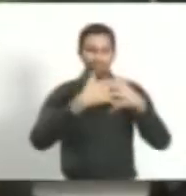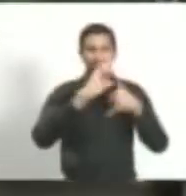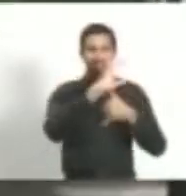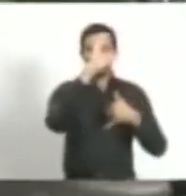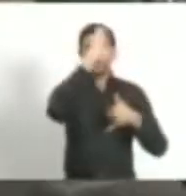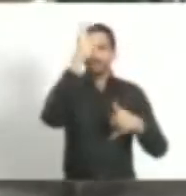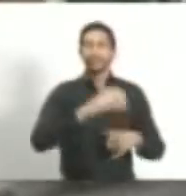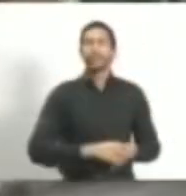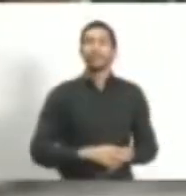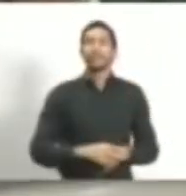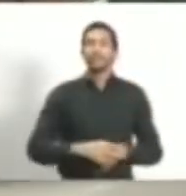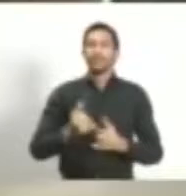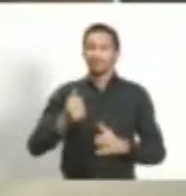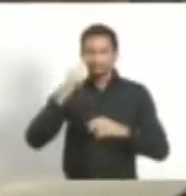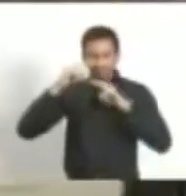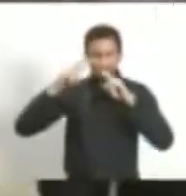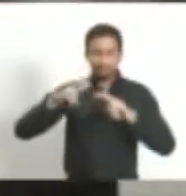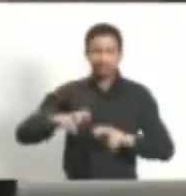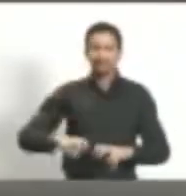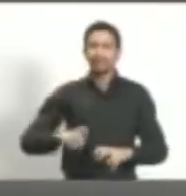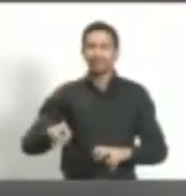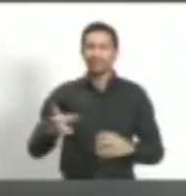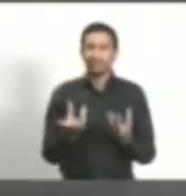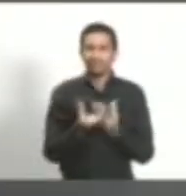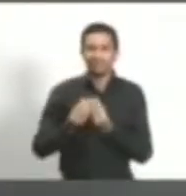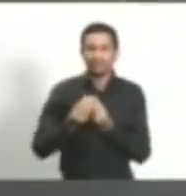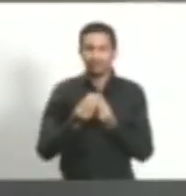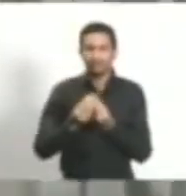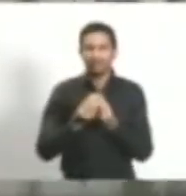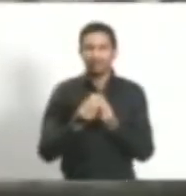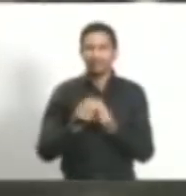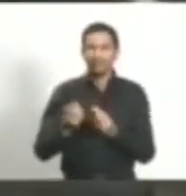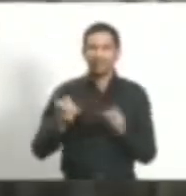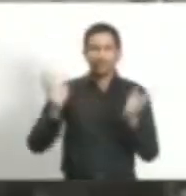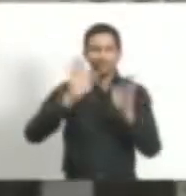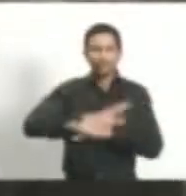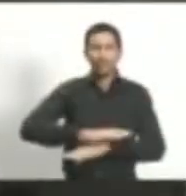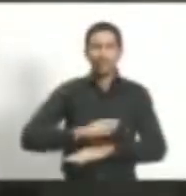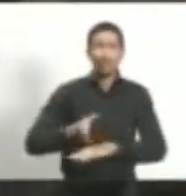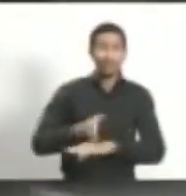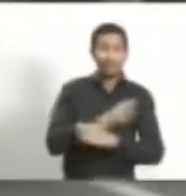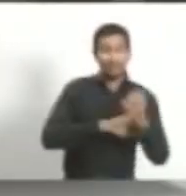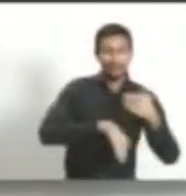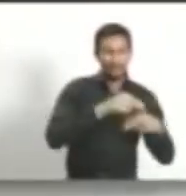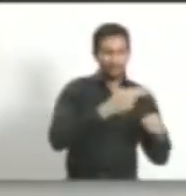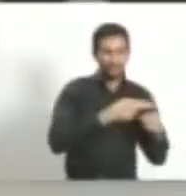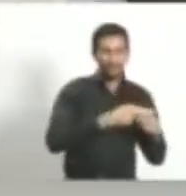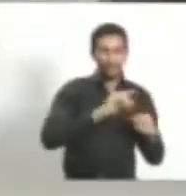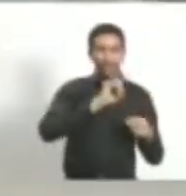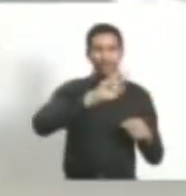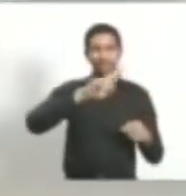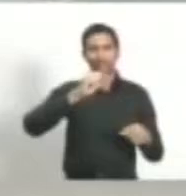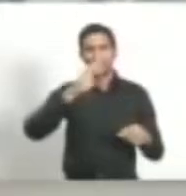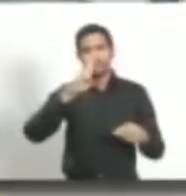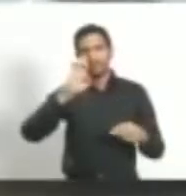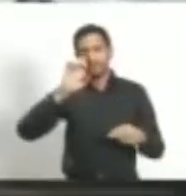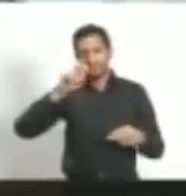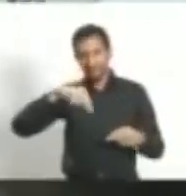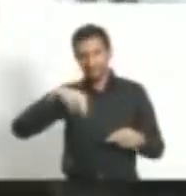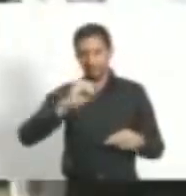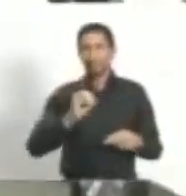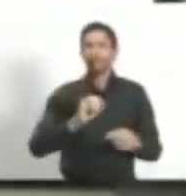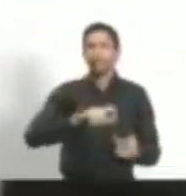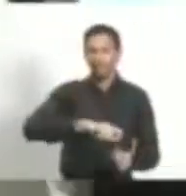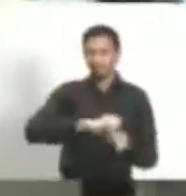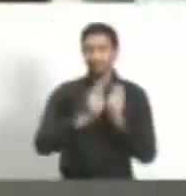inteligencia, la estructura criminal del Clan del Golfo, antes conocido como los Urabeños, siguen afectando a ganaderos, comerciantes